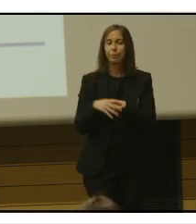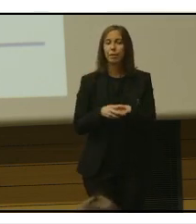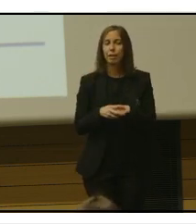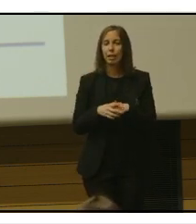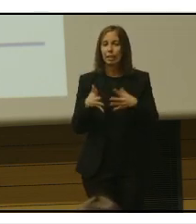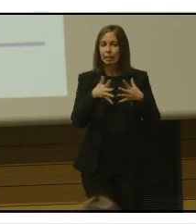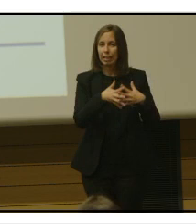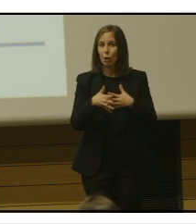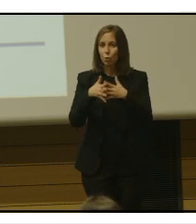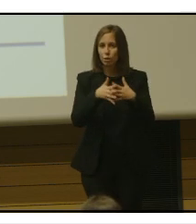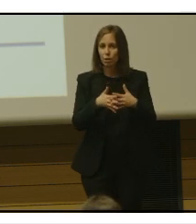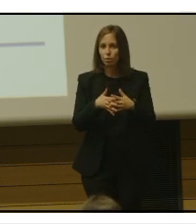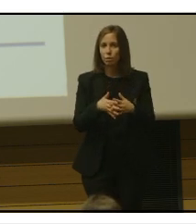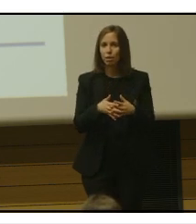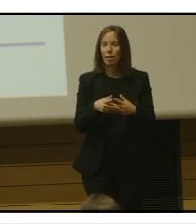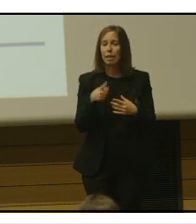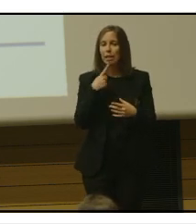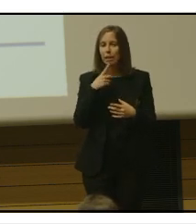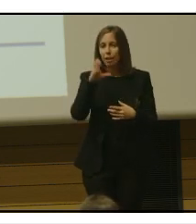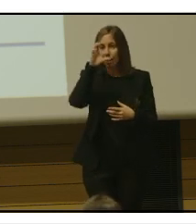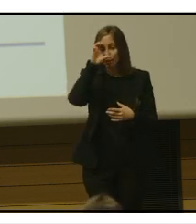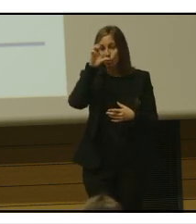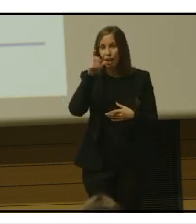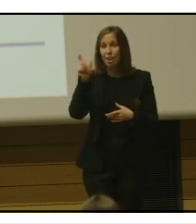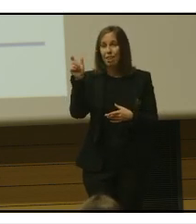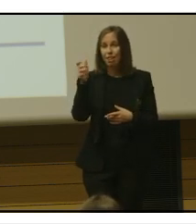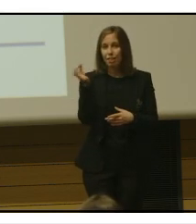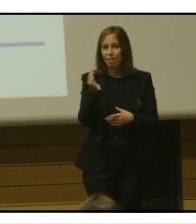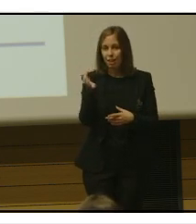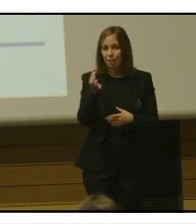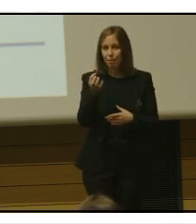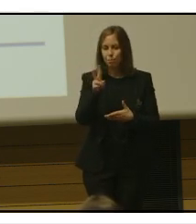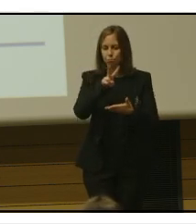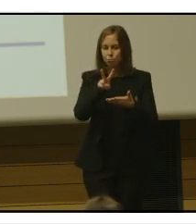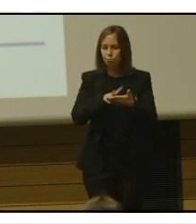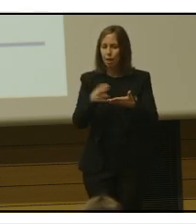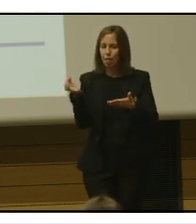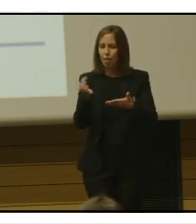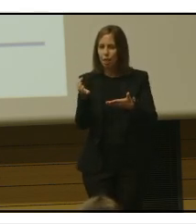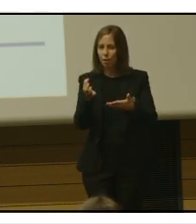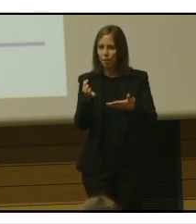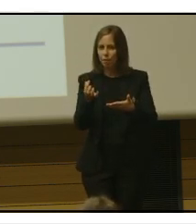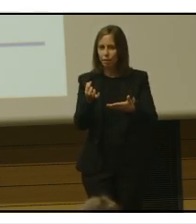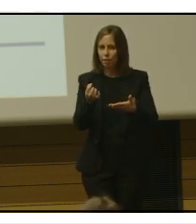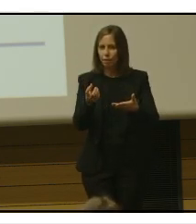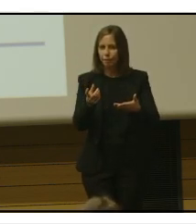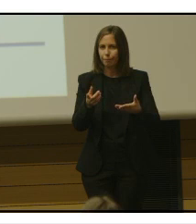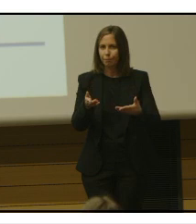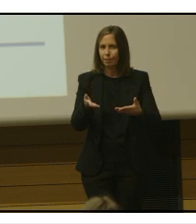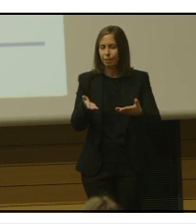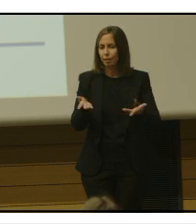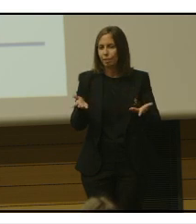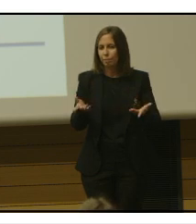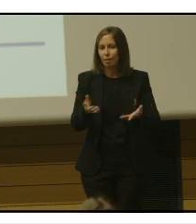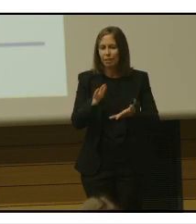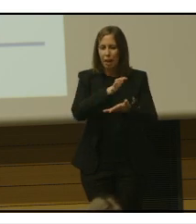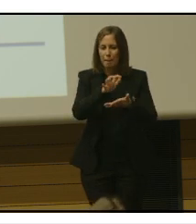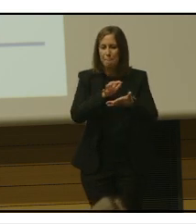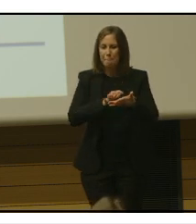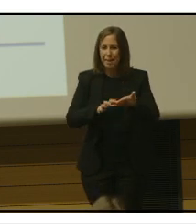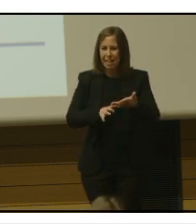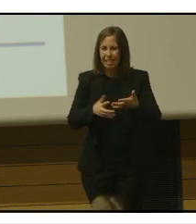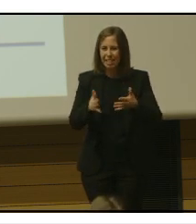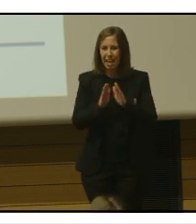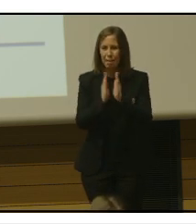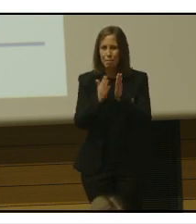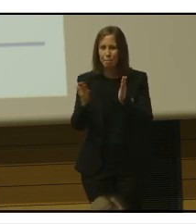donde dicen que hay que escucharlos y que todo esto que aparece en muchos medios de prensa escrita, bueno,